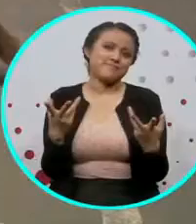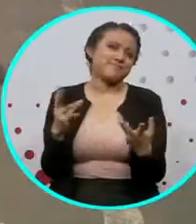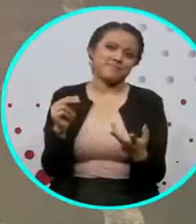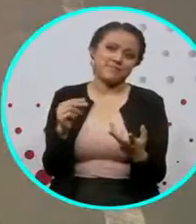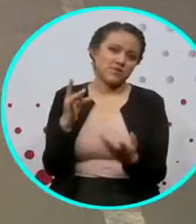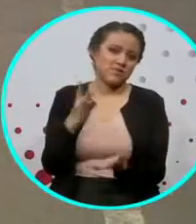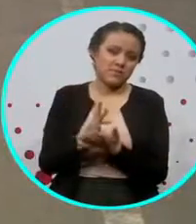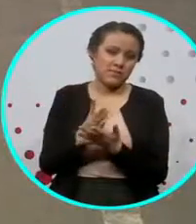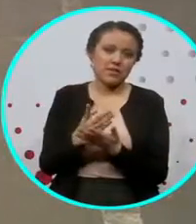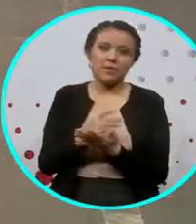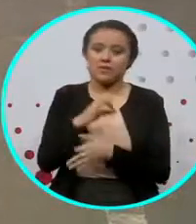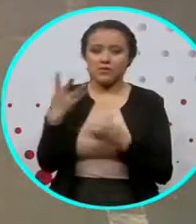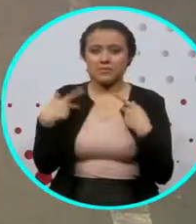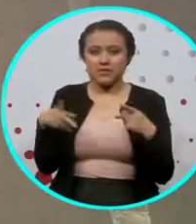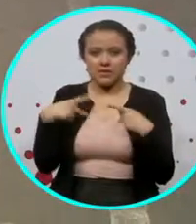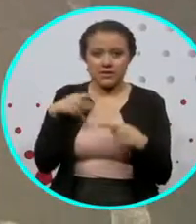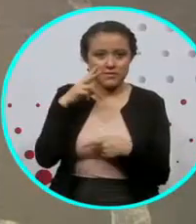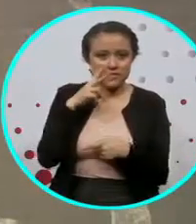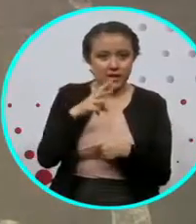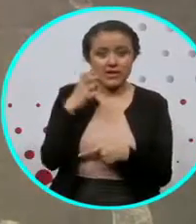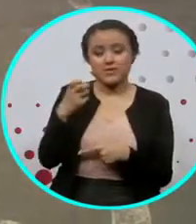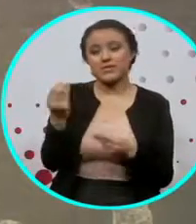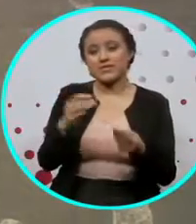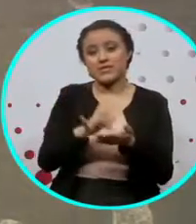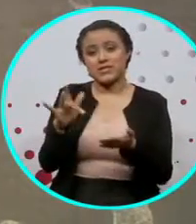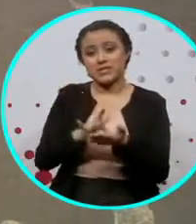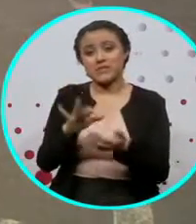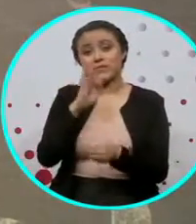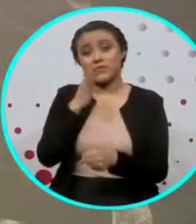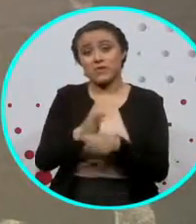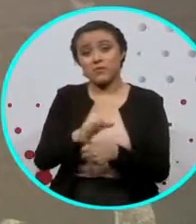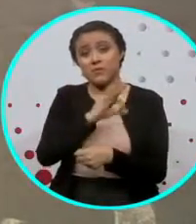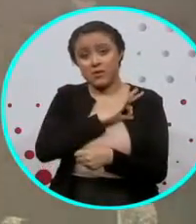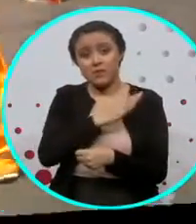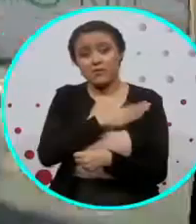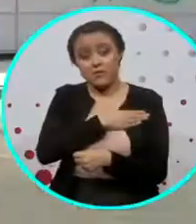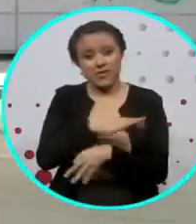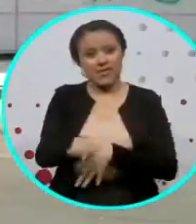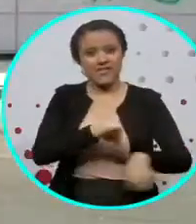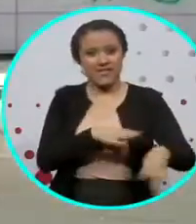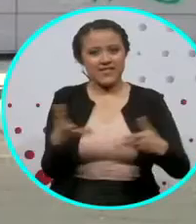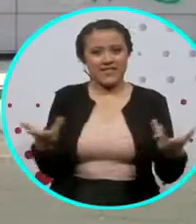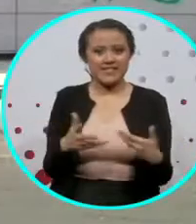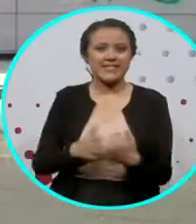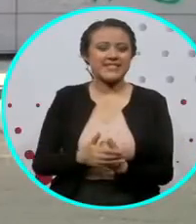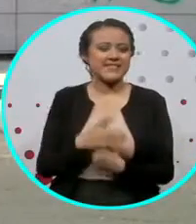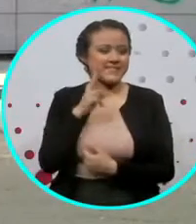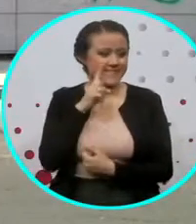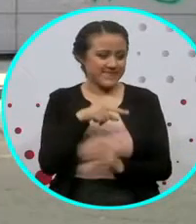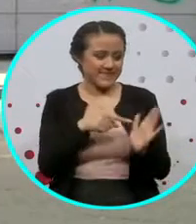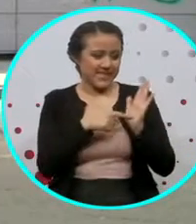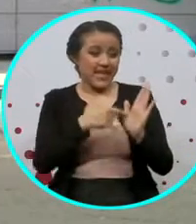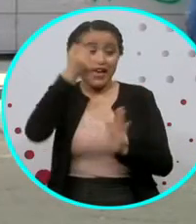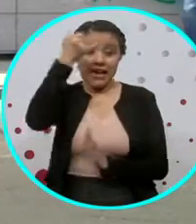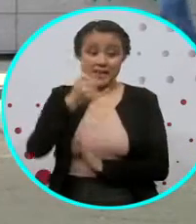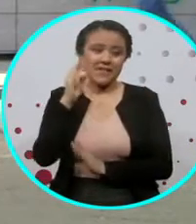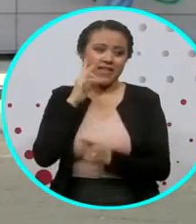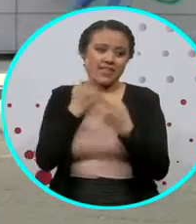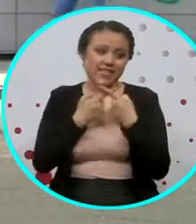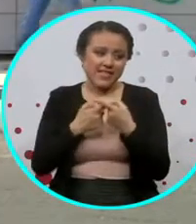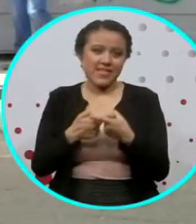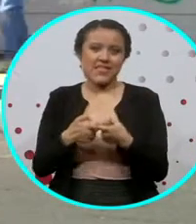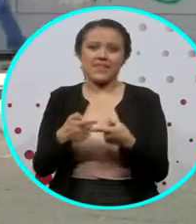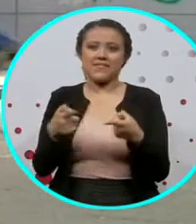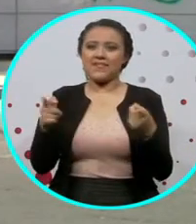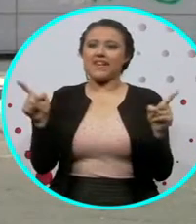ojos son todos nuestros ciudadanos que gracias a ellos podemos hacer bien nuestro trabajo. Pues, ¿cómo ve, jefe? ¡Qué diferencia!